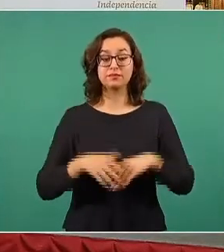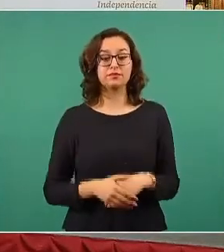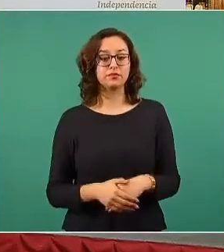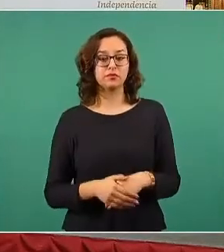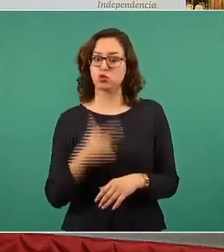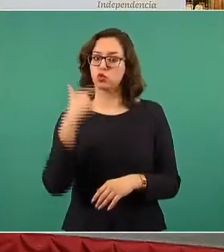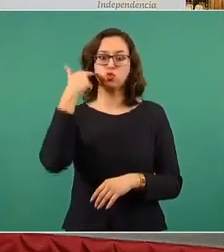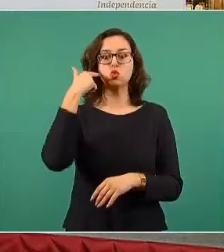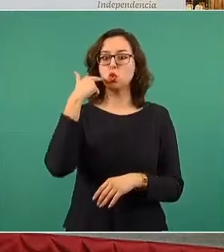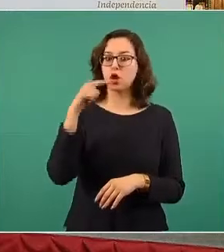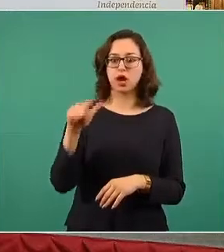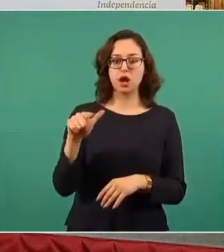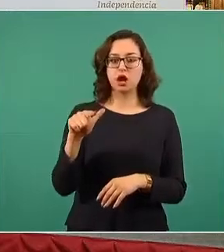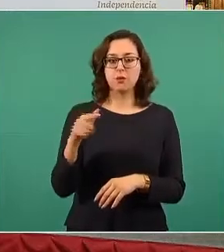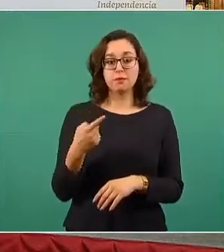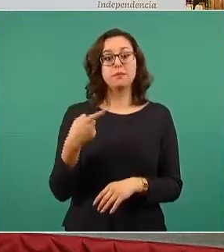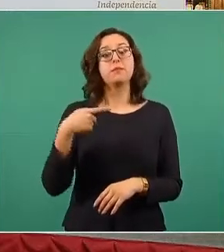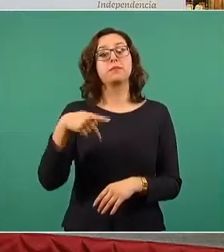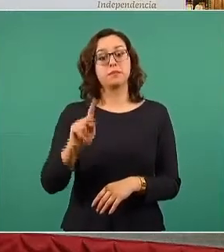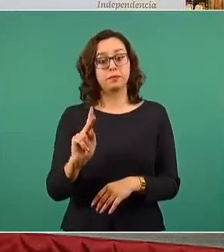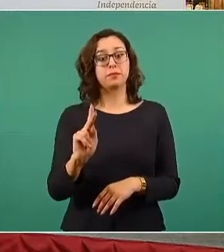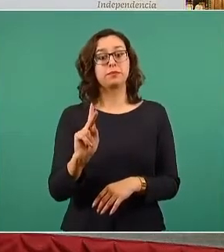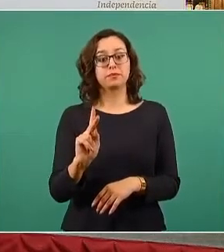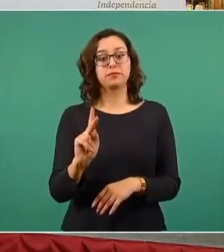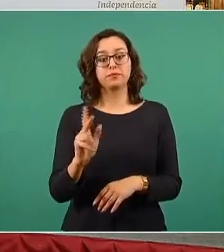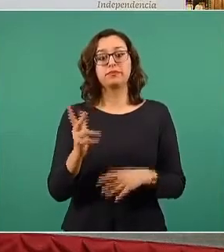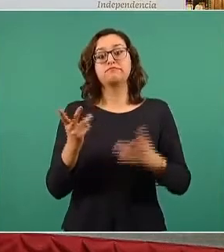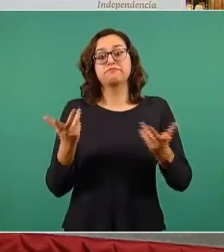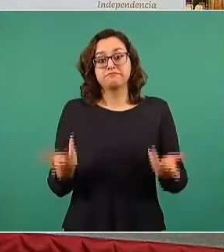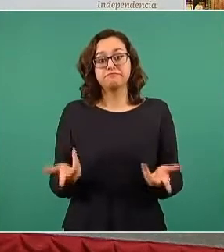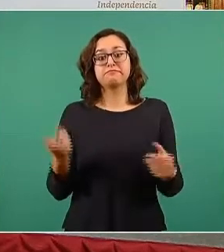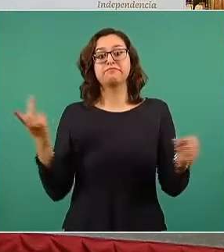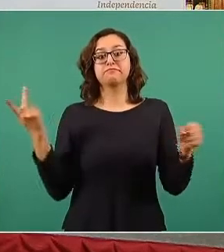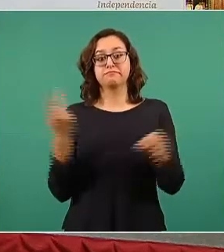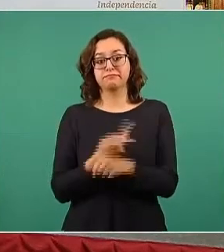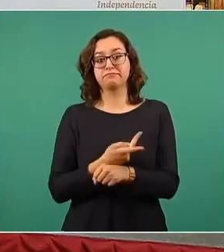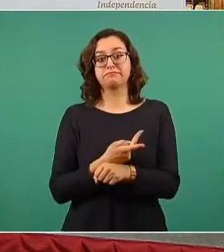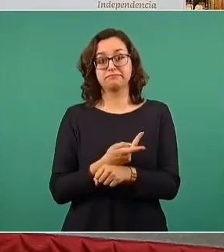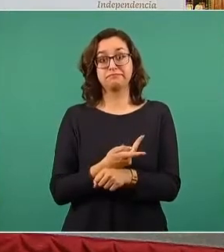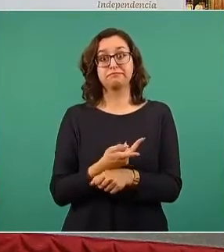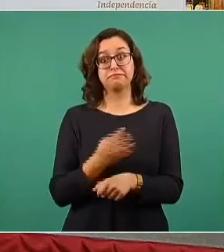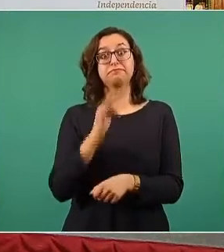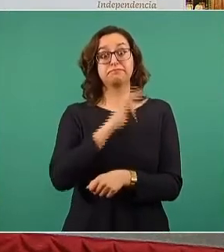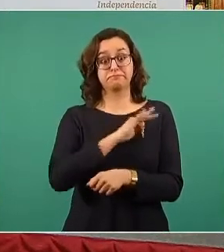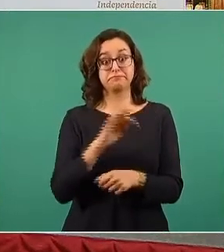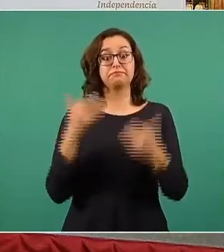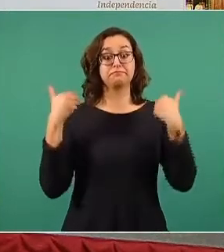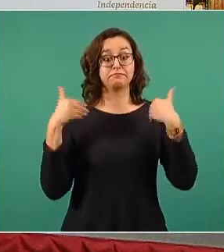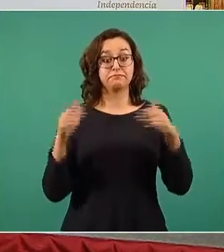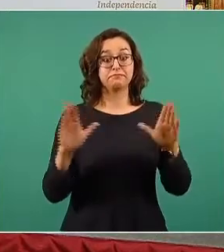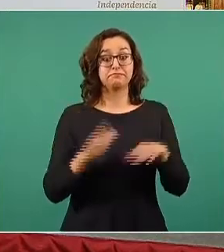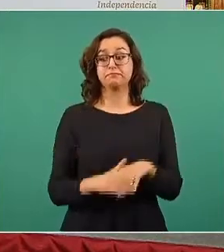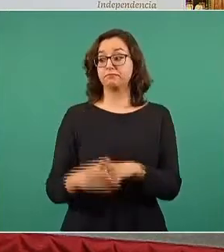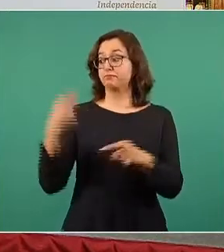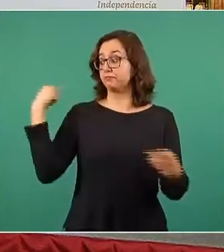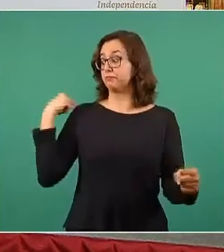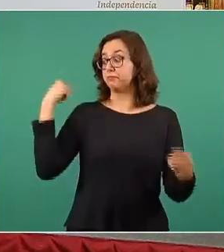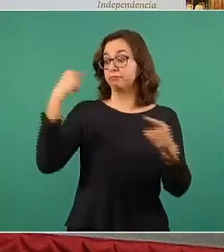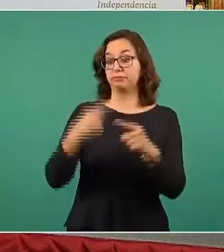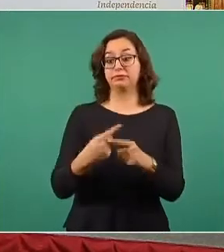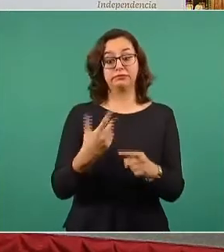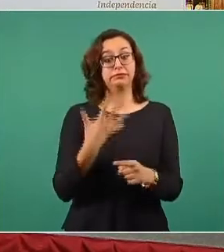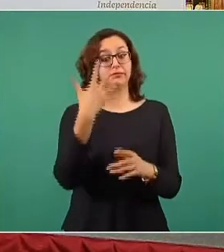conozca de manera directa, clara, así como lo hemos estado mencionando desde hace 5 meses. En